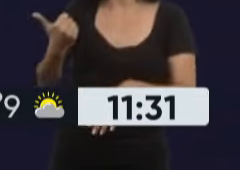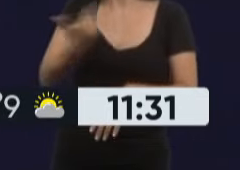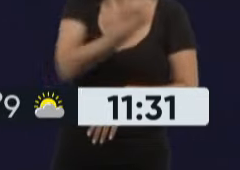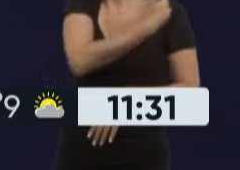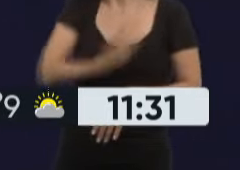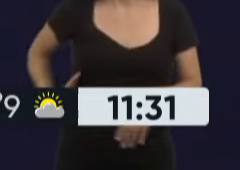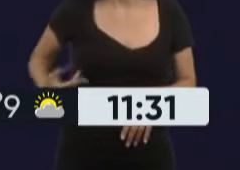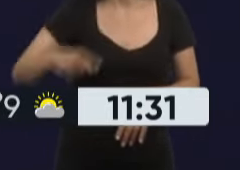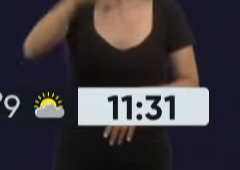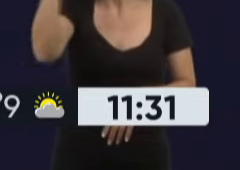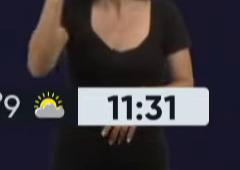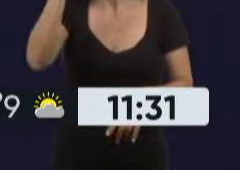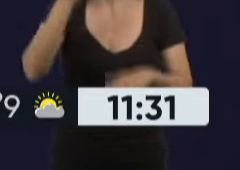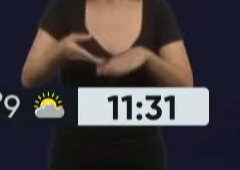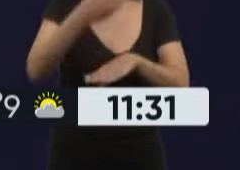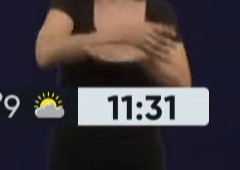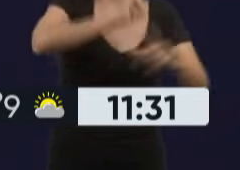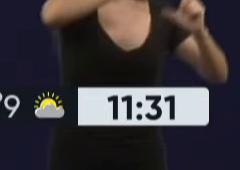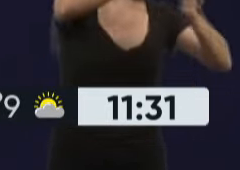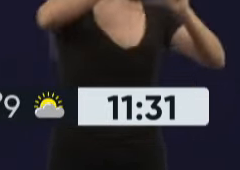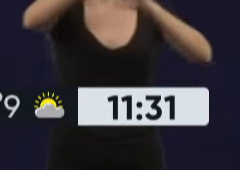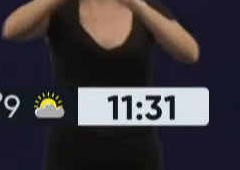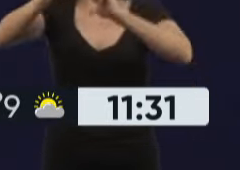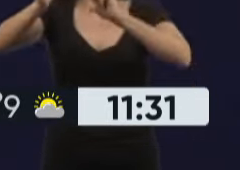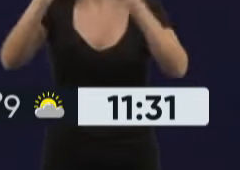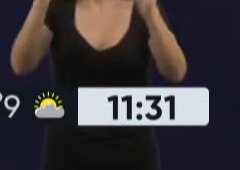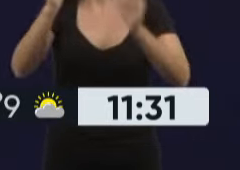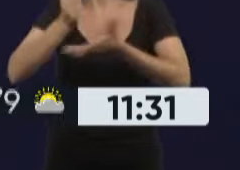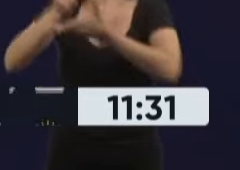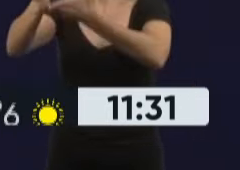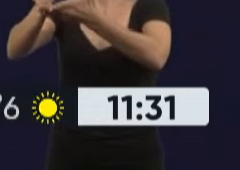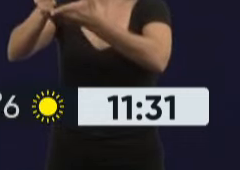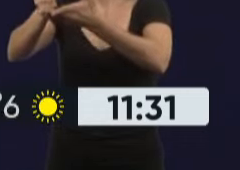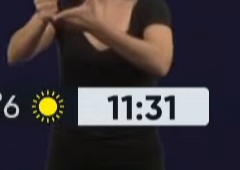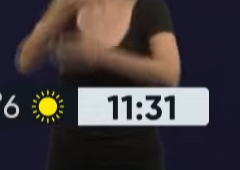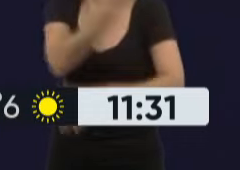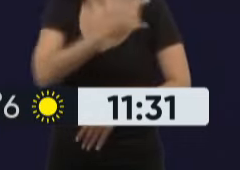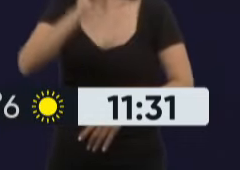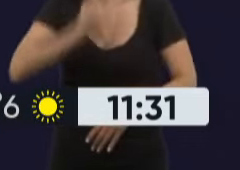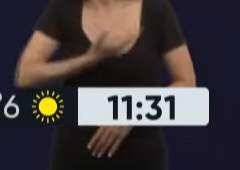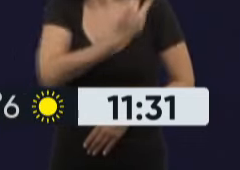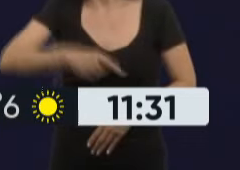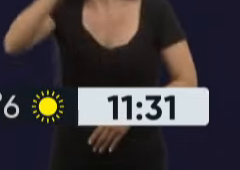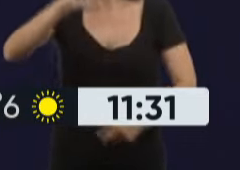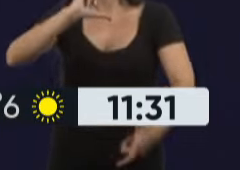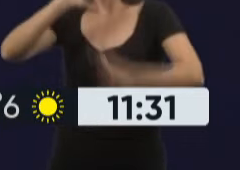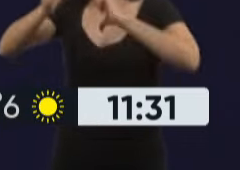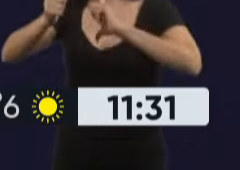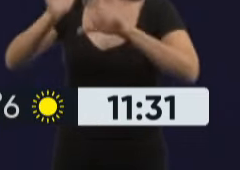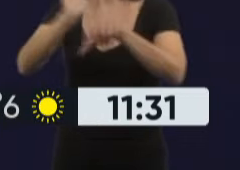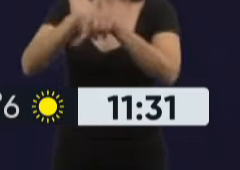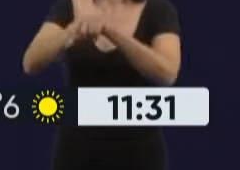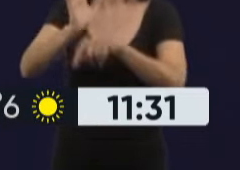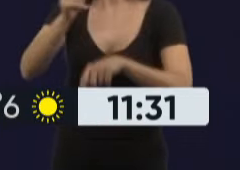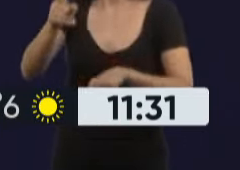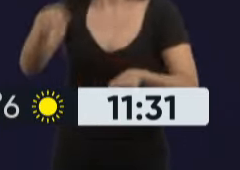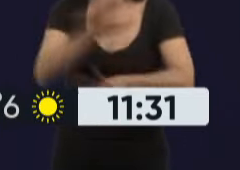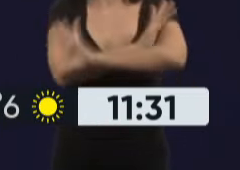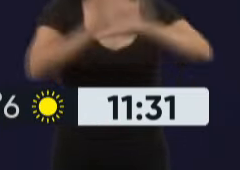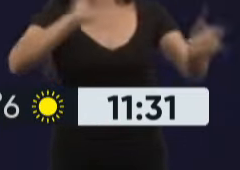Nacional transfería de manera automática el equivalente de ese subsidio entonces bueno eso no pasa más entendemos también que hay